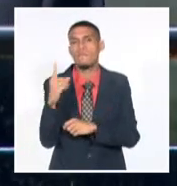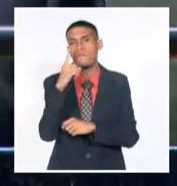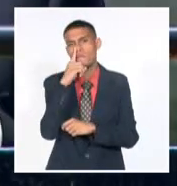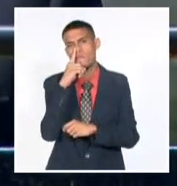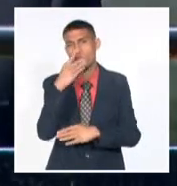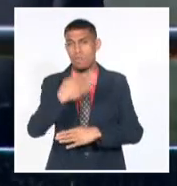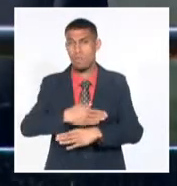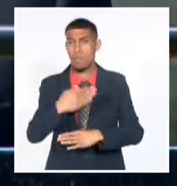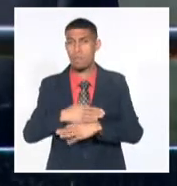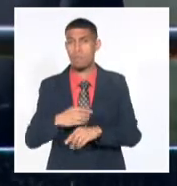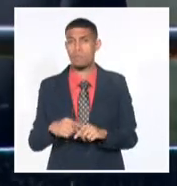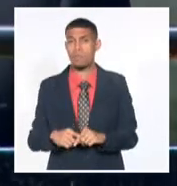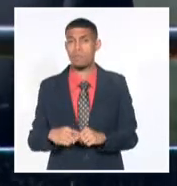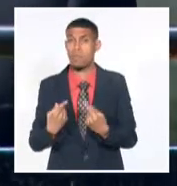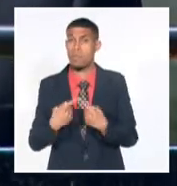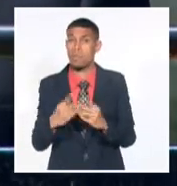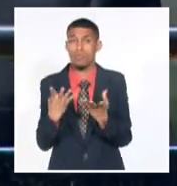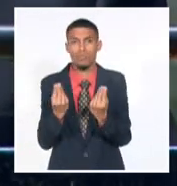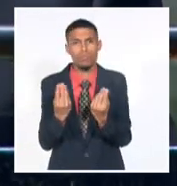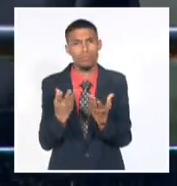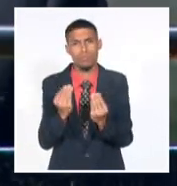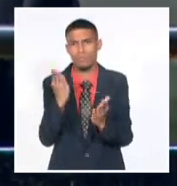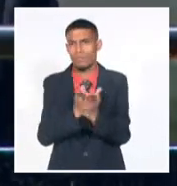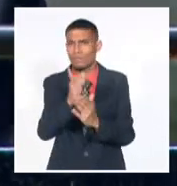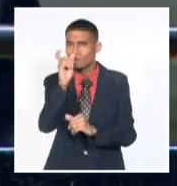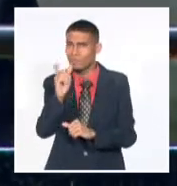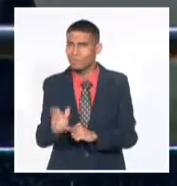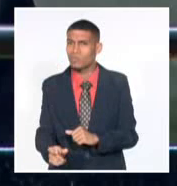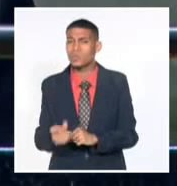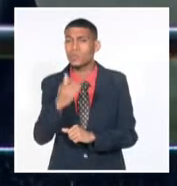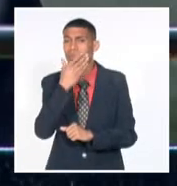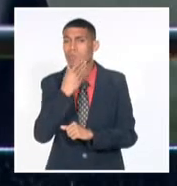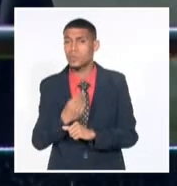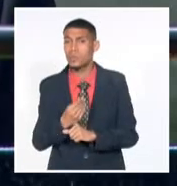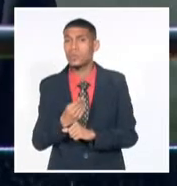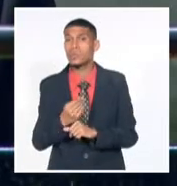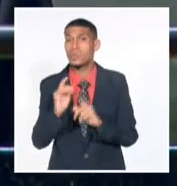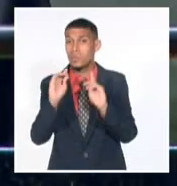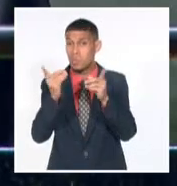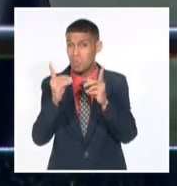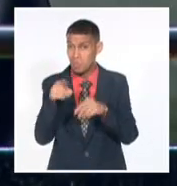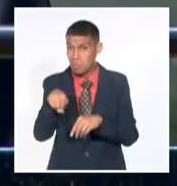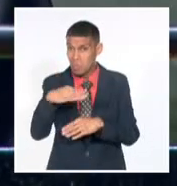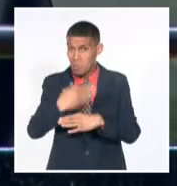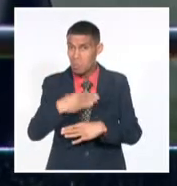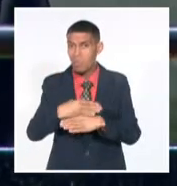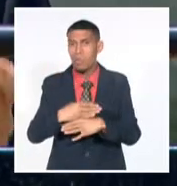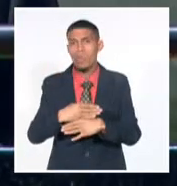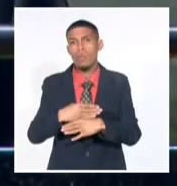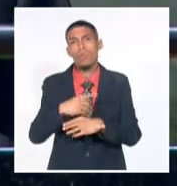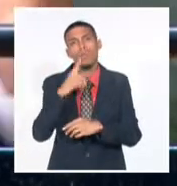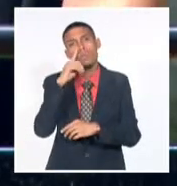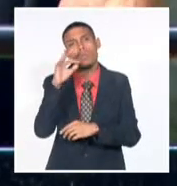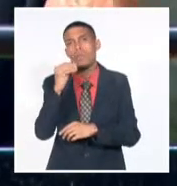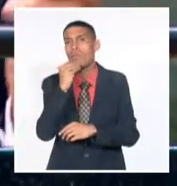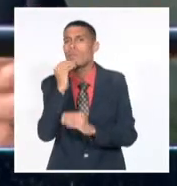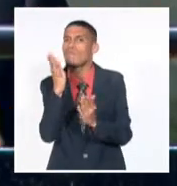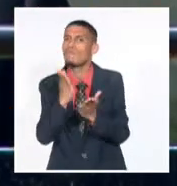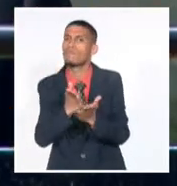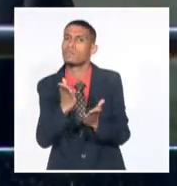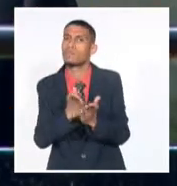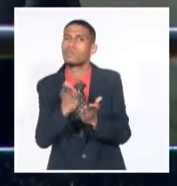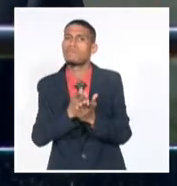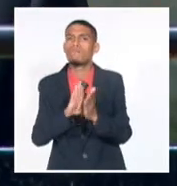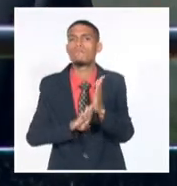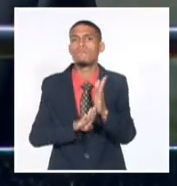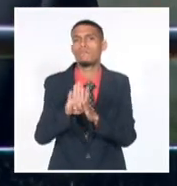como a miles de otros jóvenes cubanos, esta política los excluye y discrimina, impidiéndoles